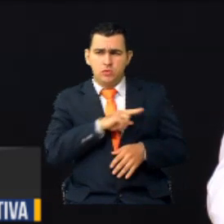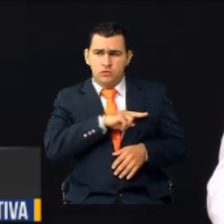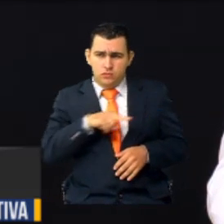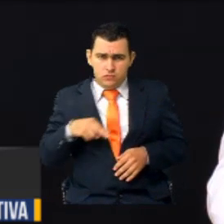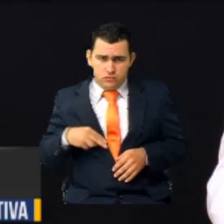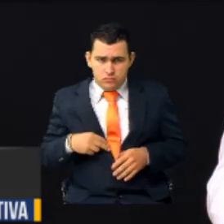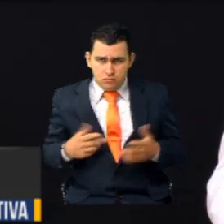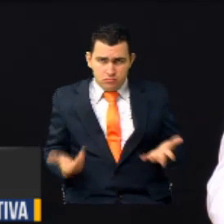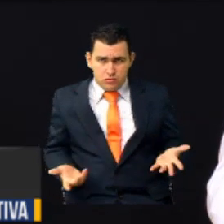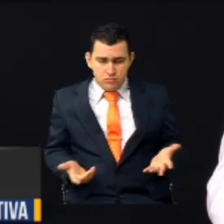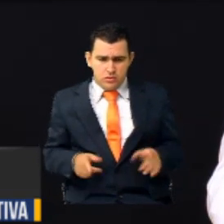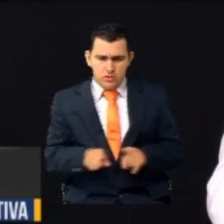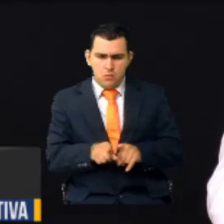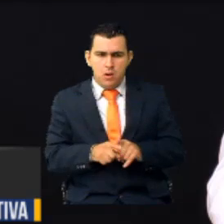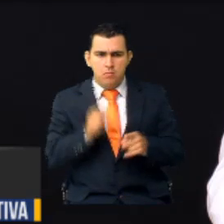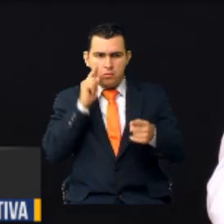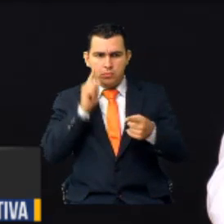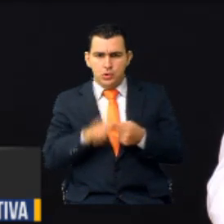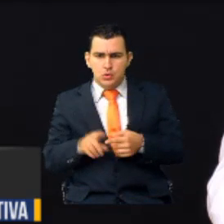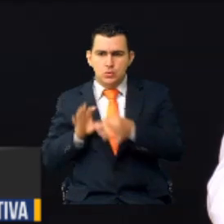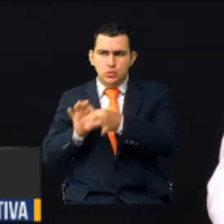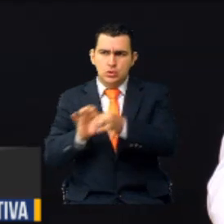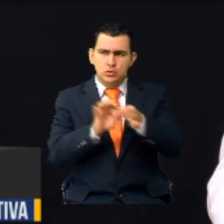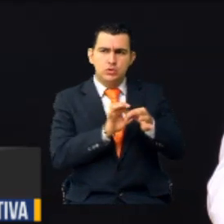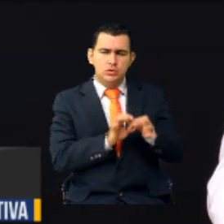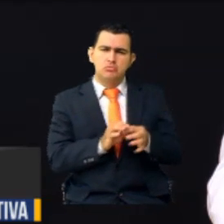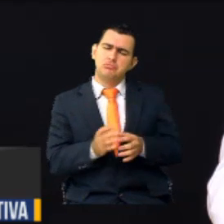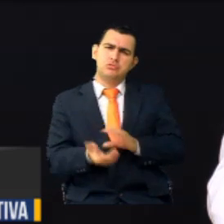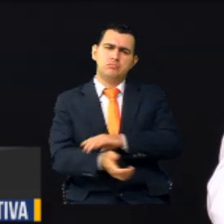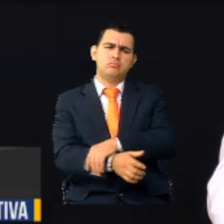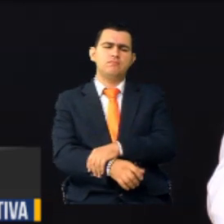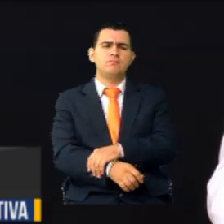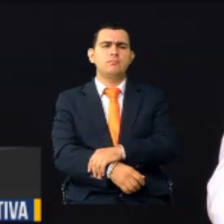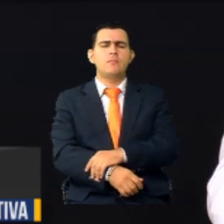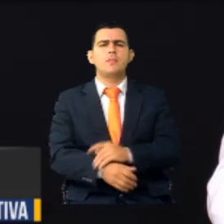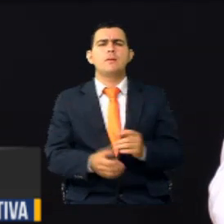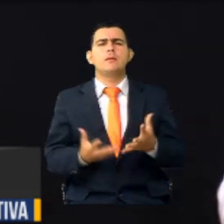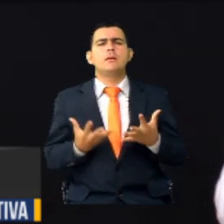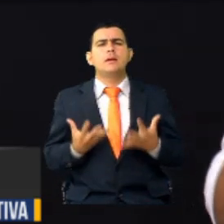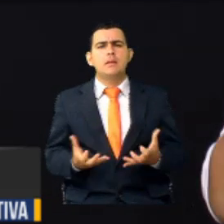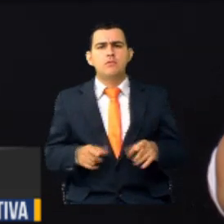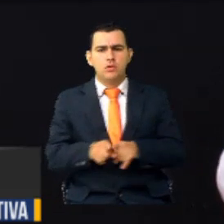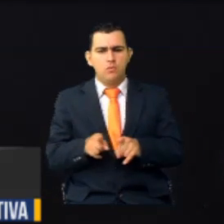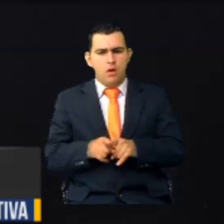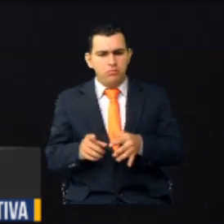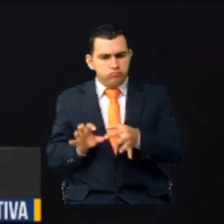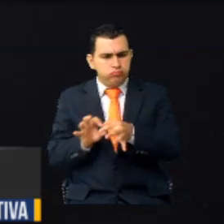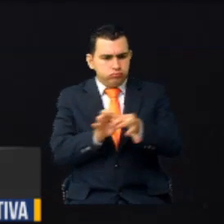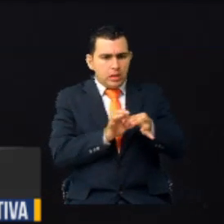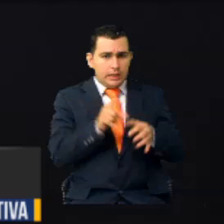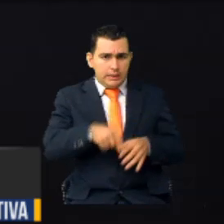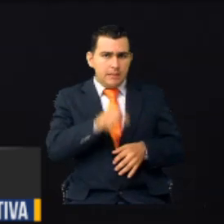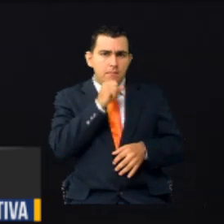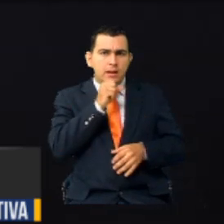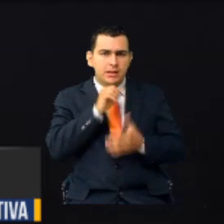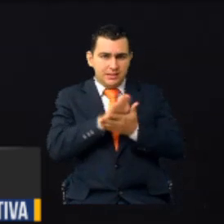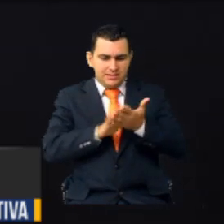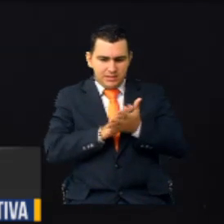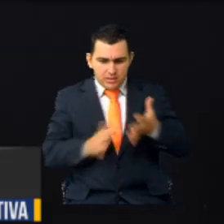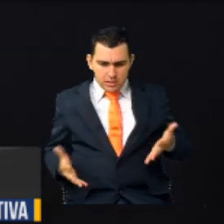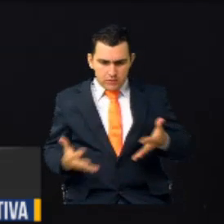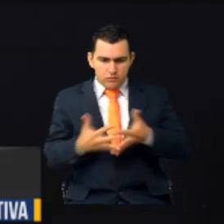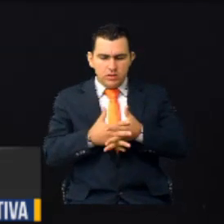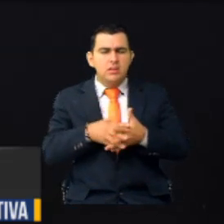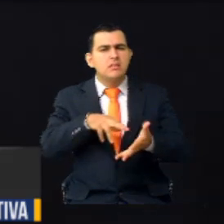la base de unir tres colectividades, sino sobre la idea de construir un propósito de ciudad. Y por supuesto, cuando hablamos de Barrancabermeja incluyente, lo